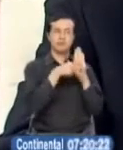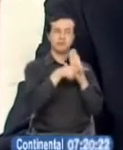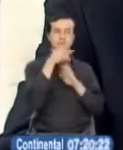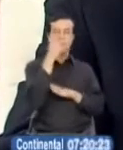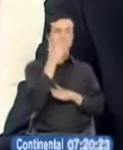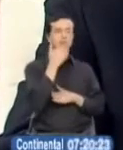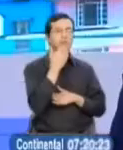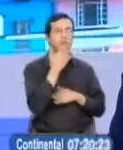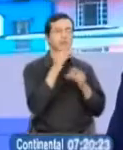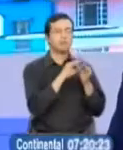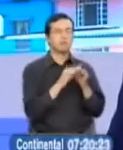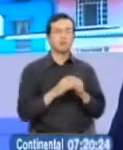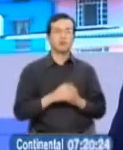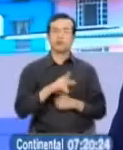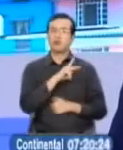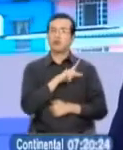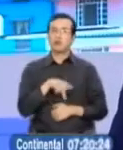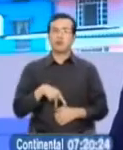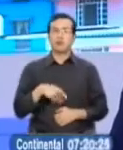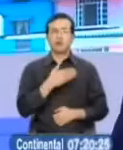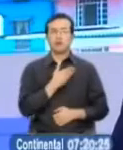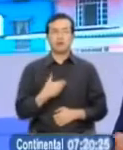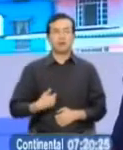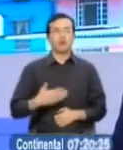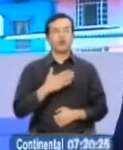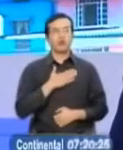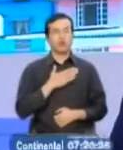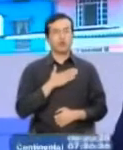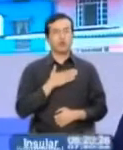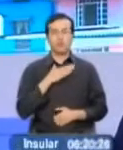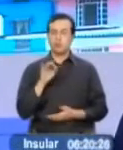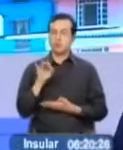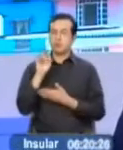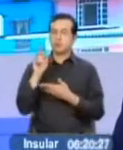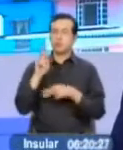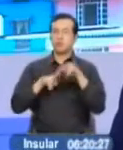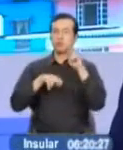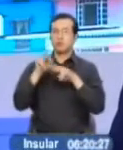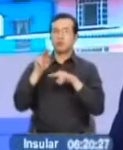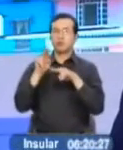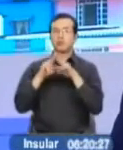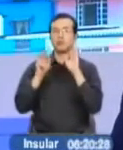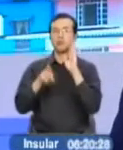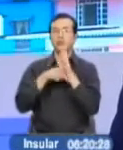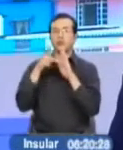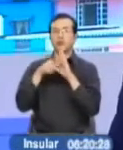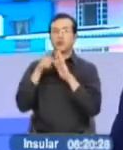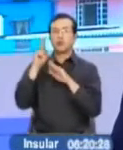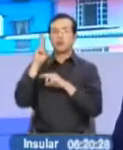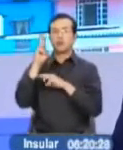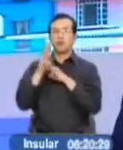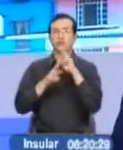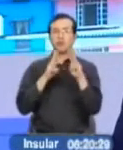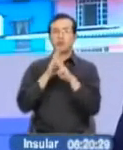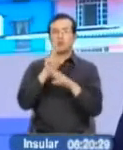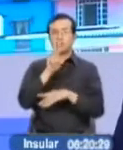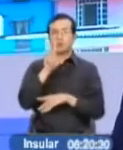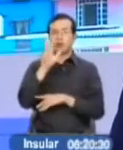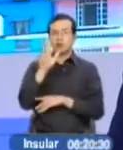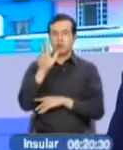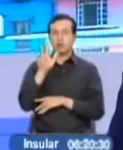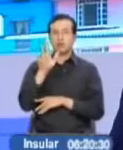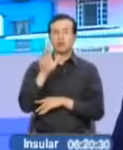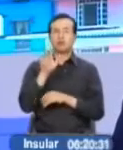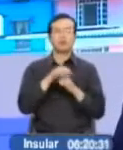Esmeralda? Personalmente he tenido el privilegio de construir 23 plantas en el mundo. ¿En el mundo?